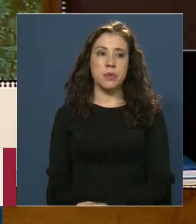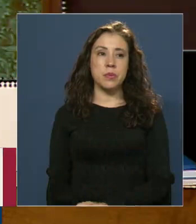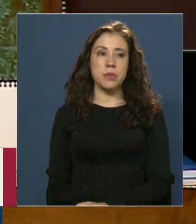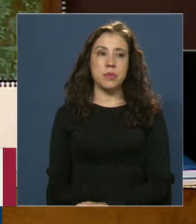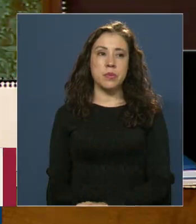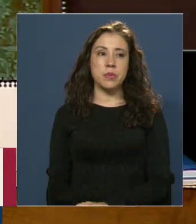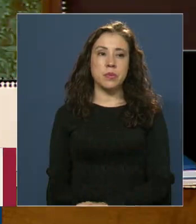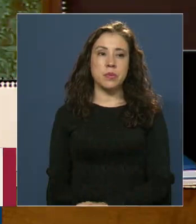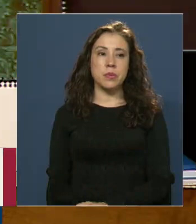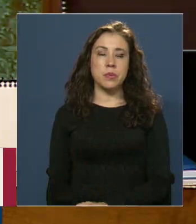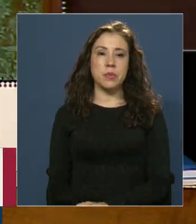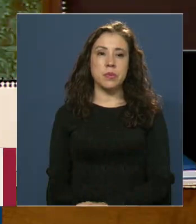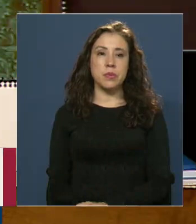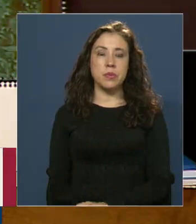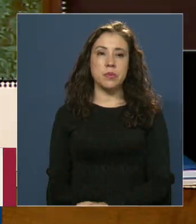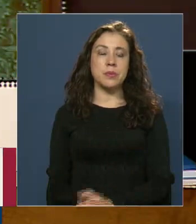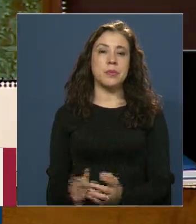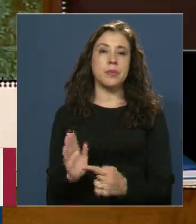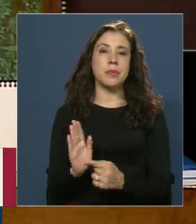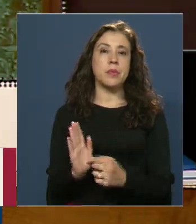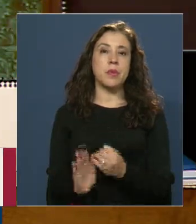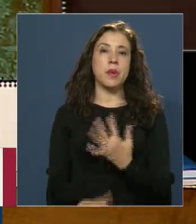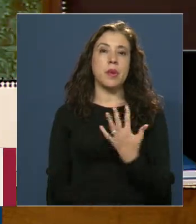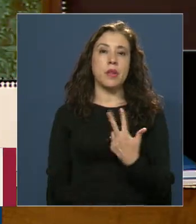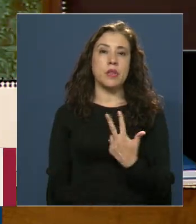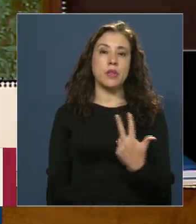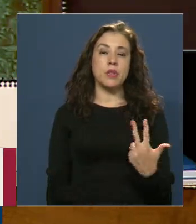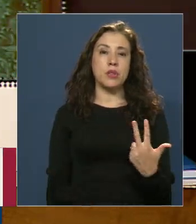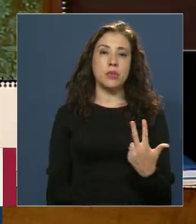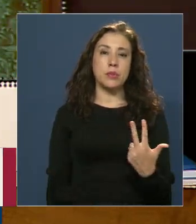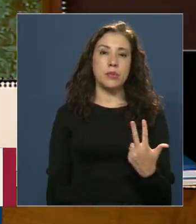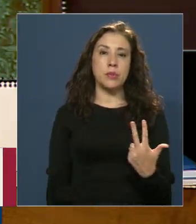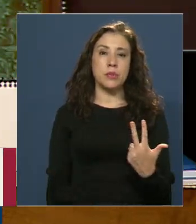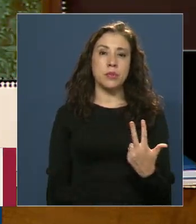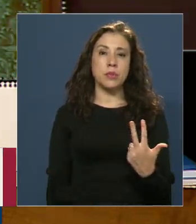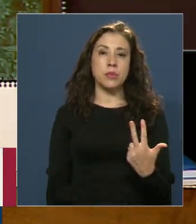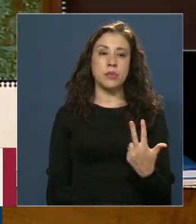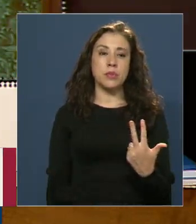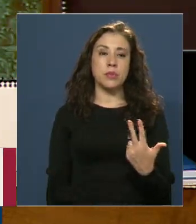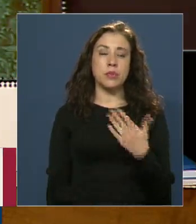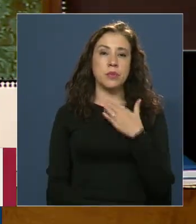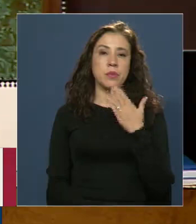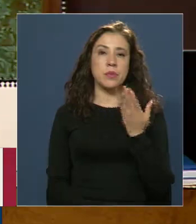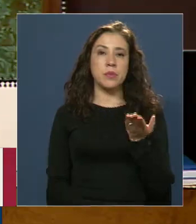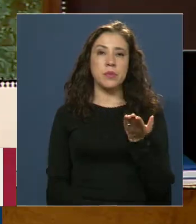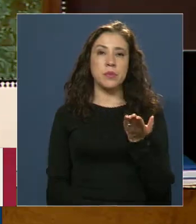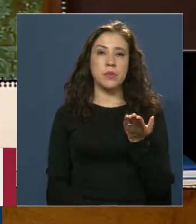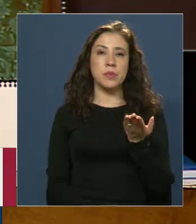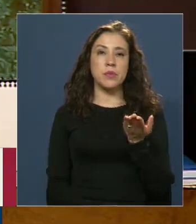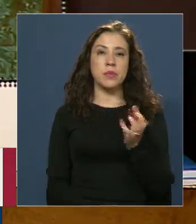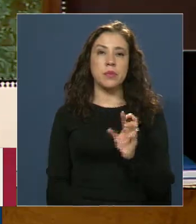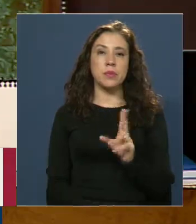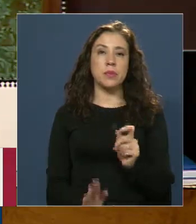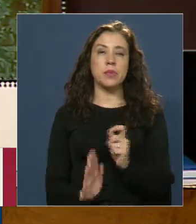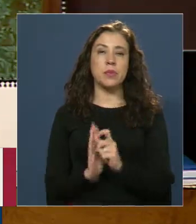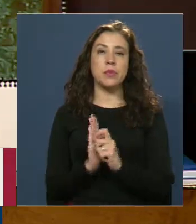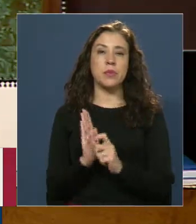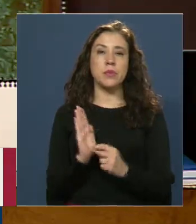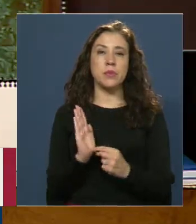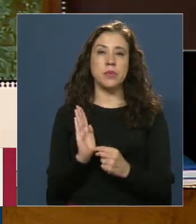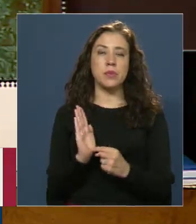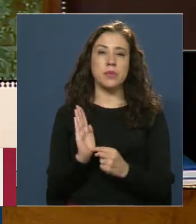Corresponde tratar la resolución número 588, por lo que le cedo la palabra al honorable prosecretario que nos